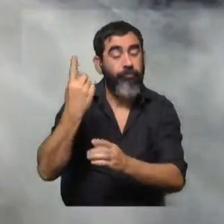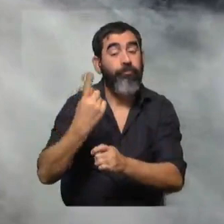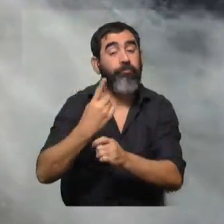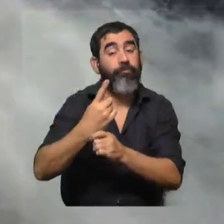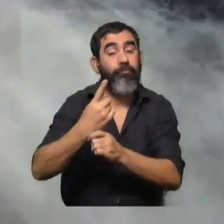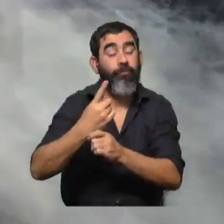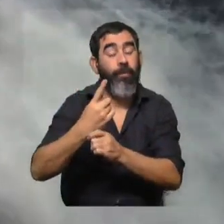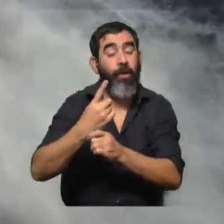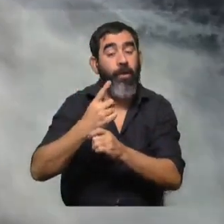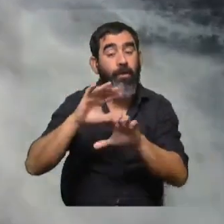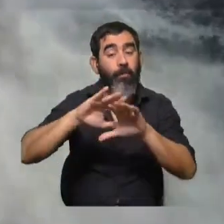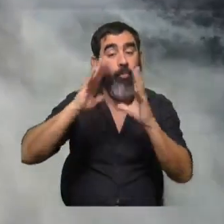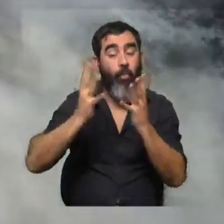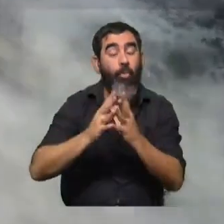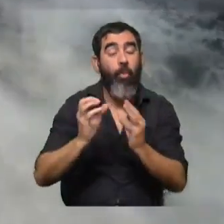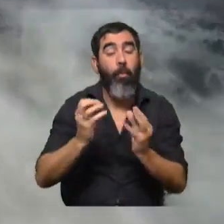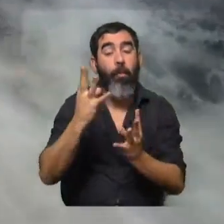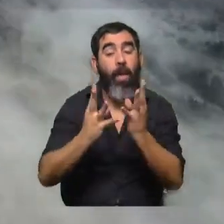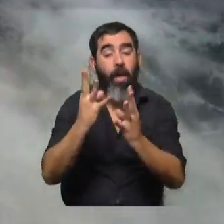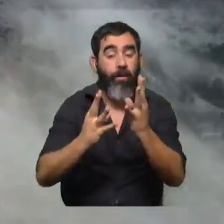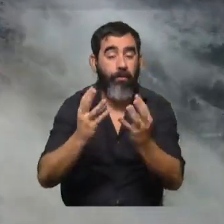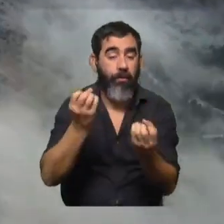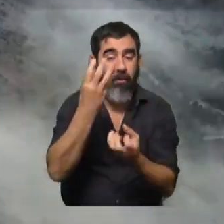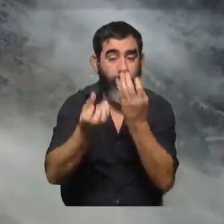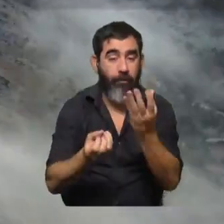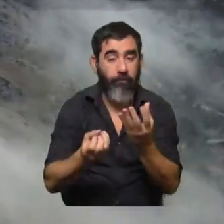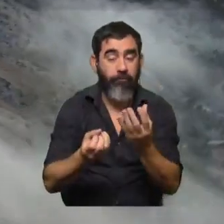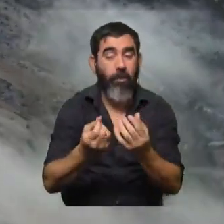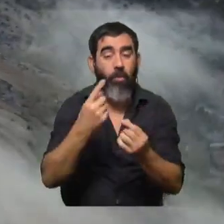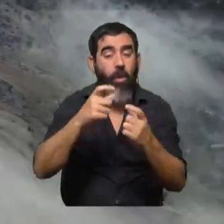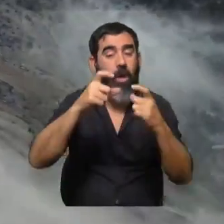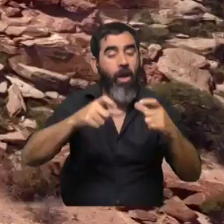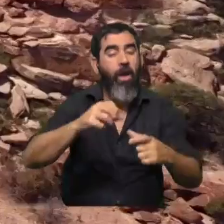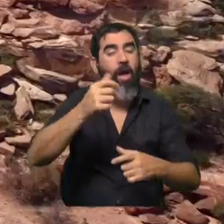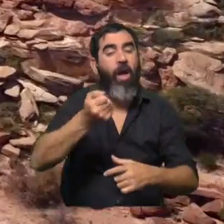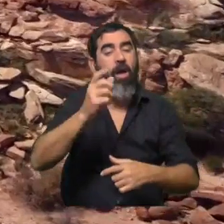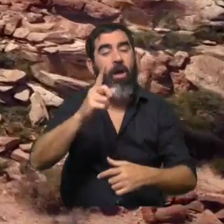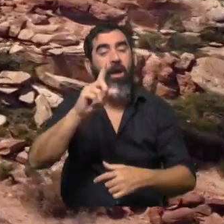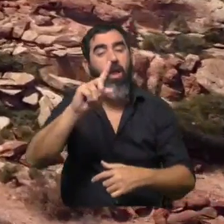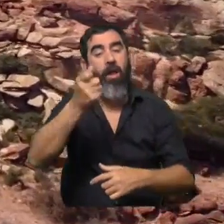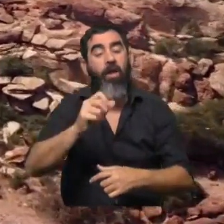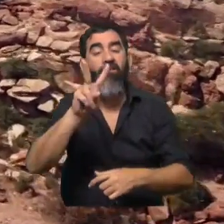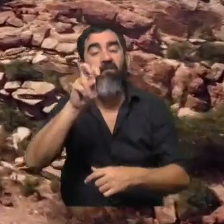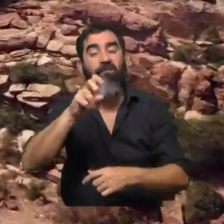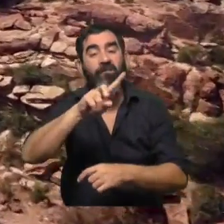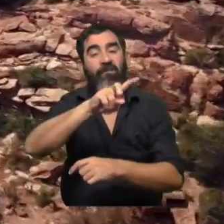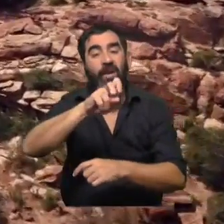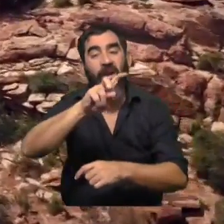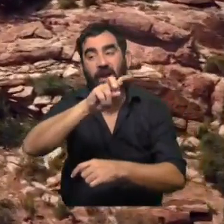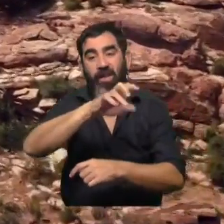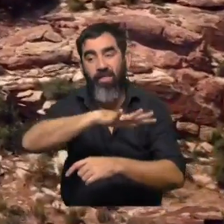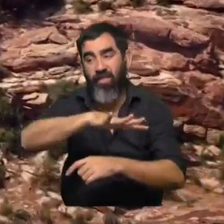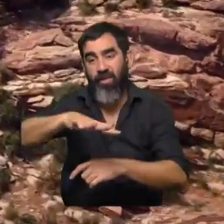plantas terrestres. Y esas plantas que surgieron de unas algas verdes del agua, ¿verdad? Y que de